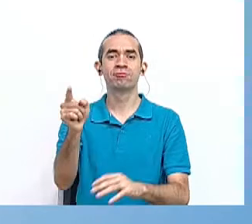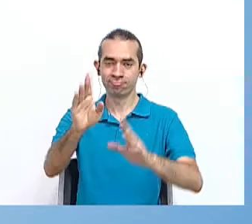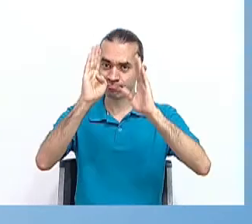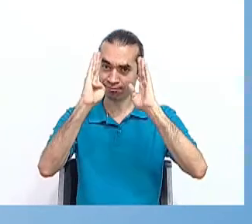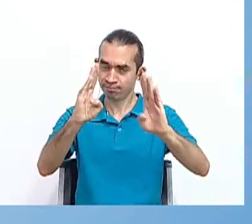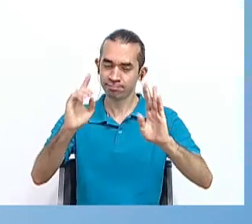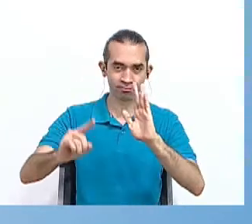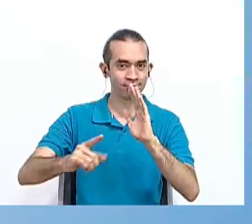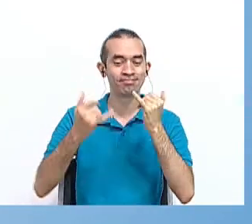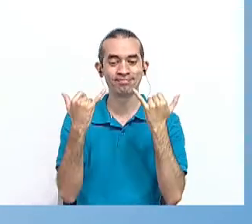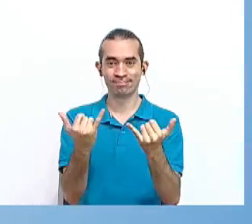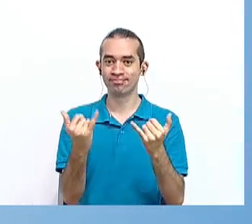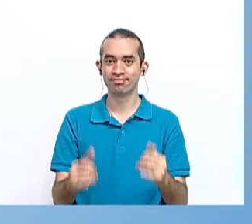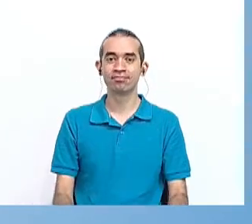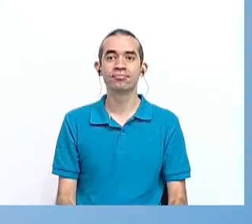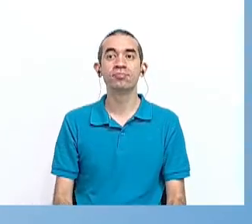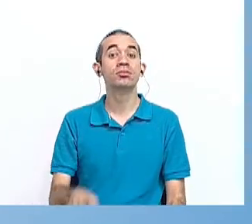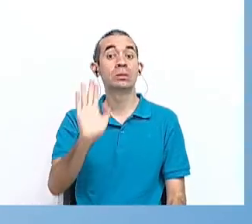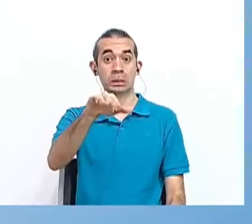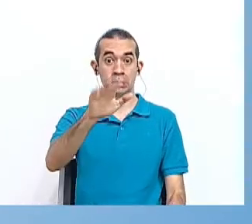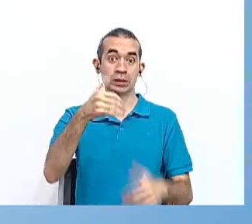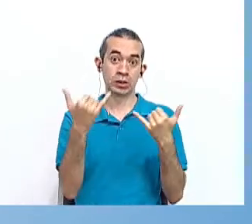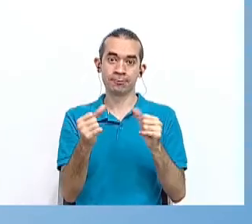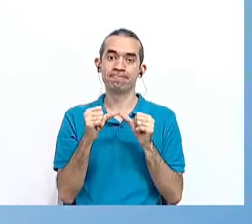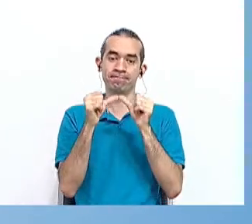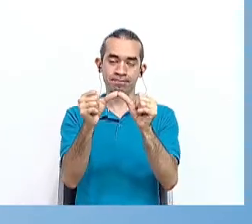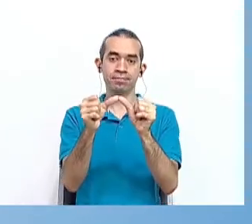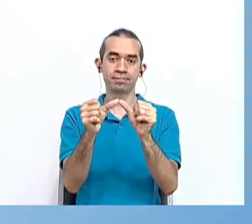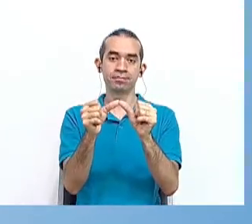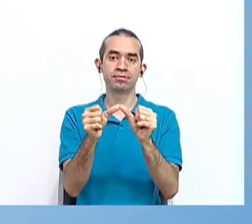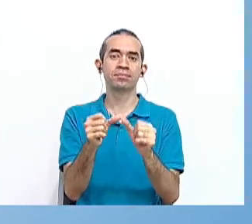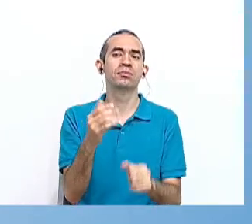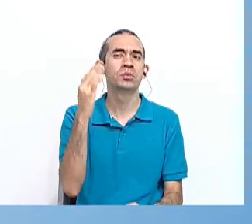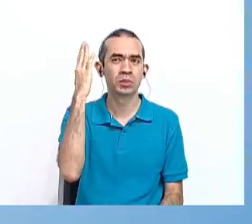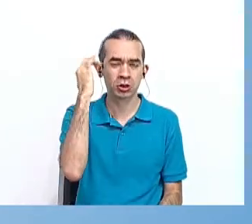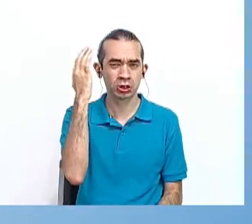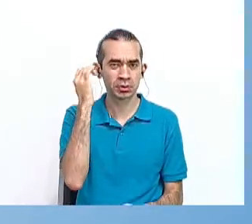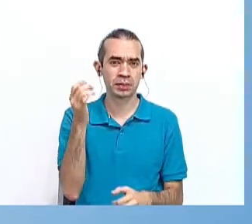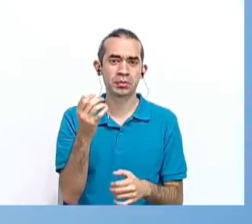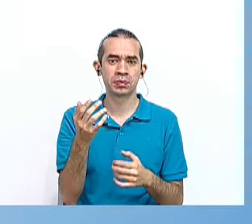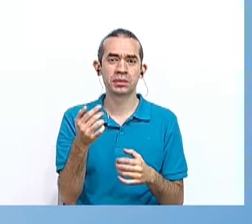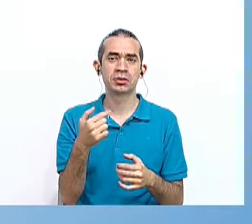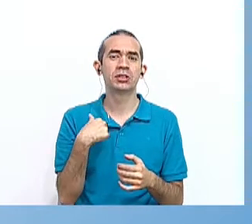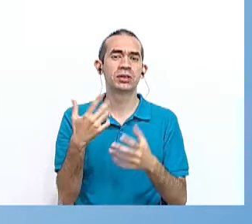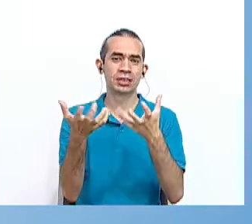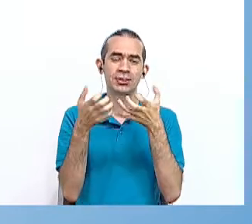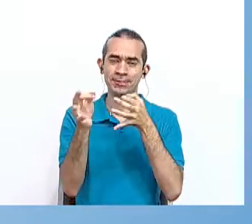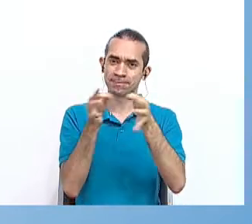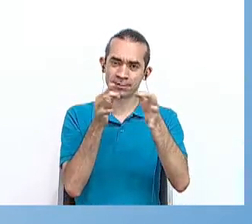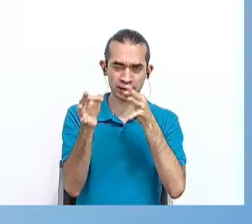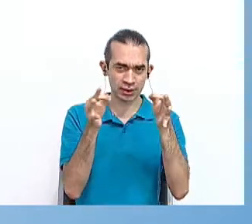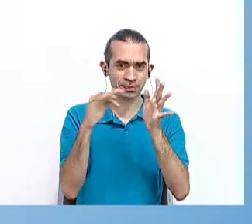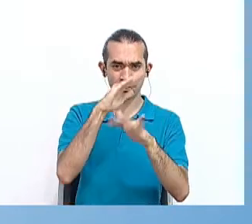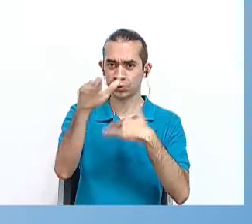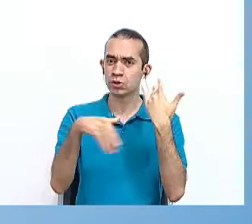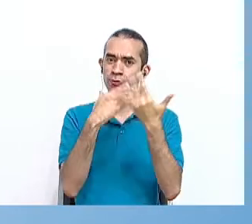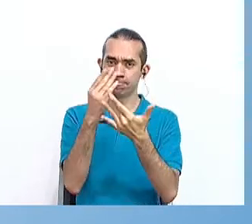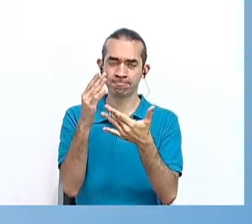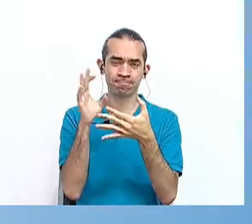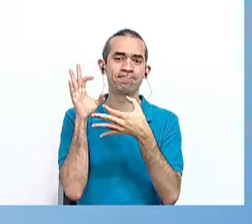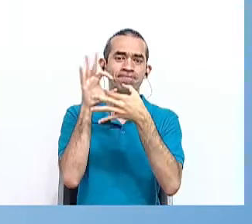ya. Bueno, vamos a continuar, porque para explicar todo lo que conlleva a